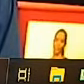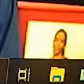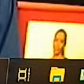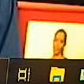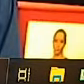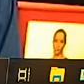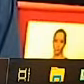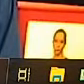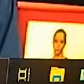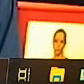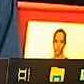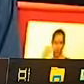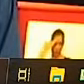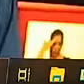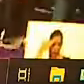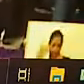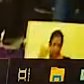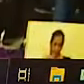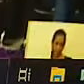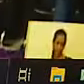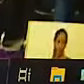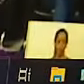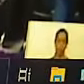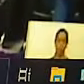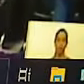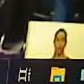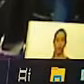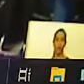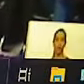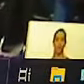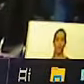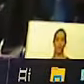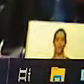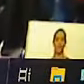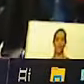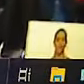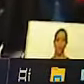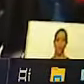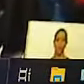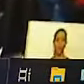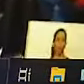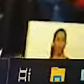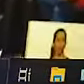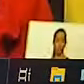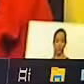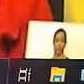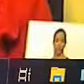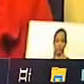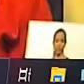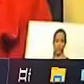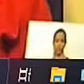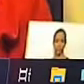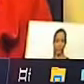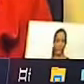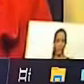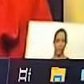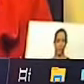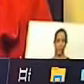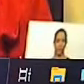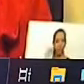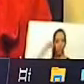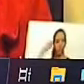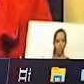Hola, ¿qué tal? Bueno, así como vieron mis compañeros, esta semana full sentimientos, full recuerdos de lo que pasó